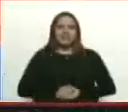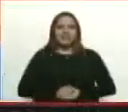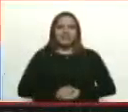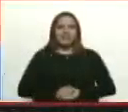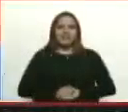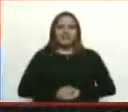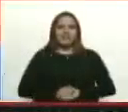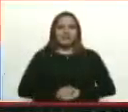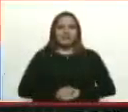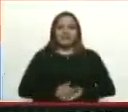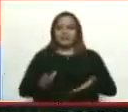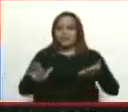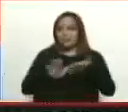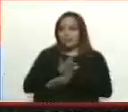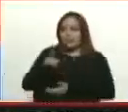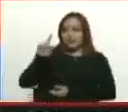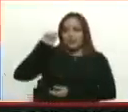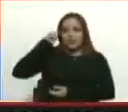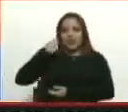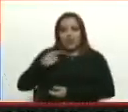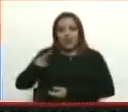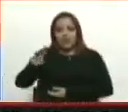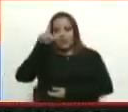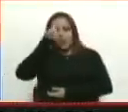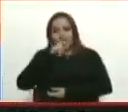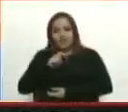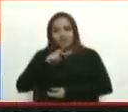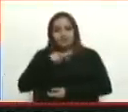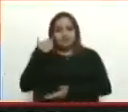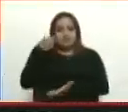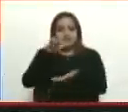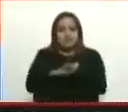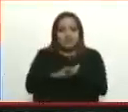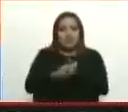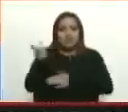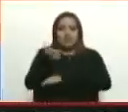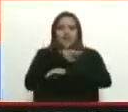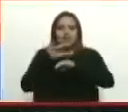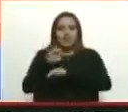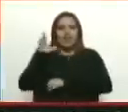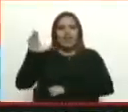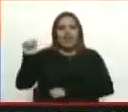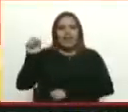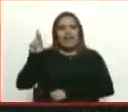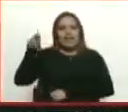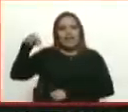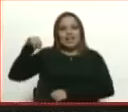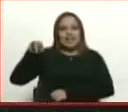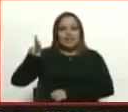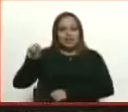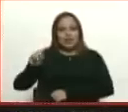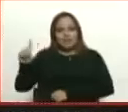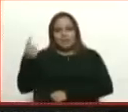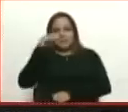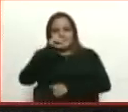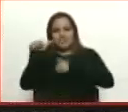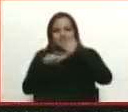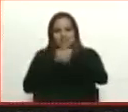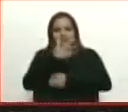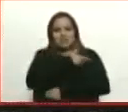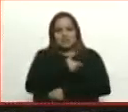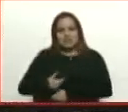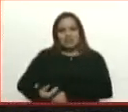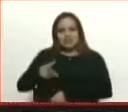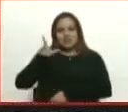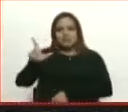¡Viva! A propósito de conmemorarse 2 años de la partida física del gobernador García Carneiro, el primer vicepresidente del Partido